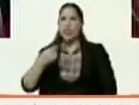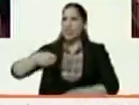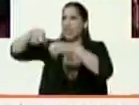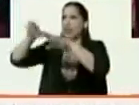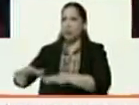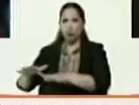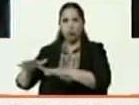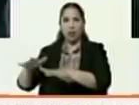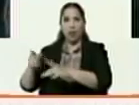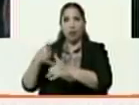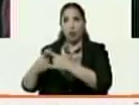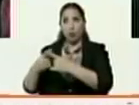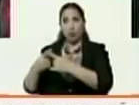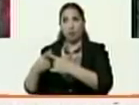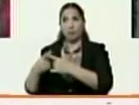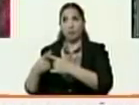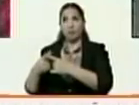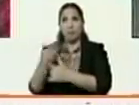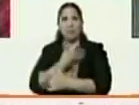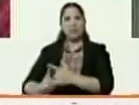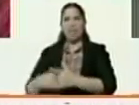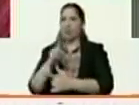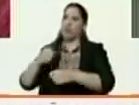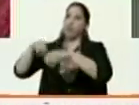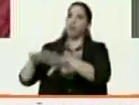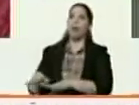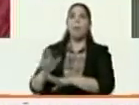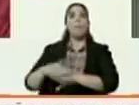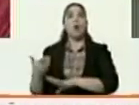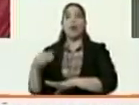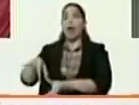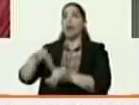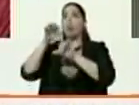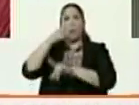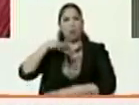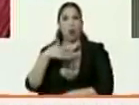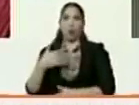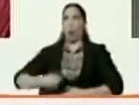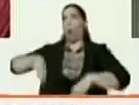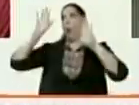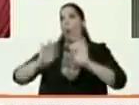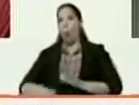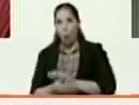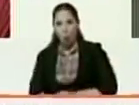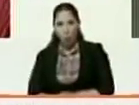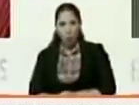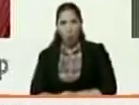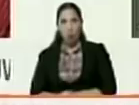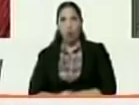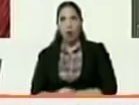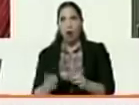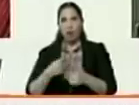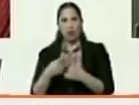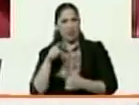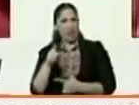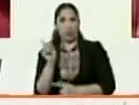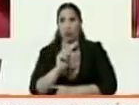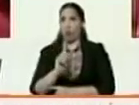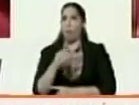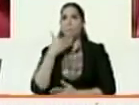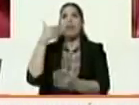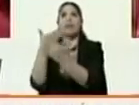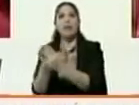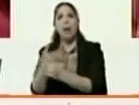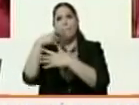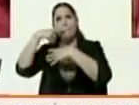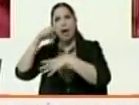renuncie y él dice que no va a renunciar porque él lo eligió el pueblo, carajo. Y eso no era lo que él le exigía a